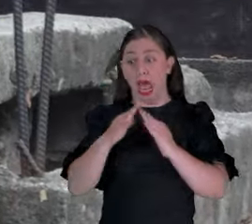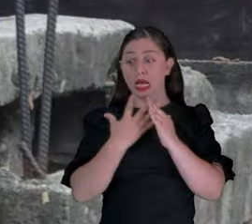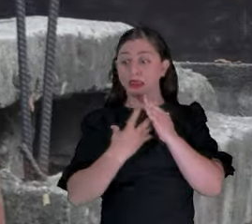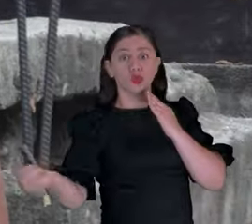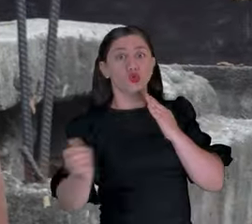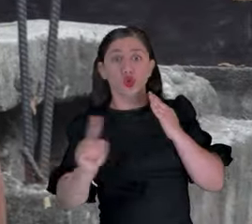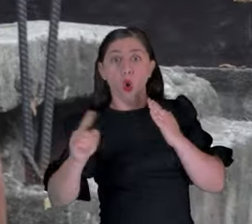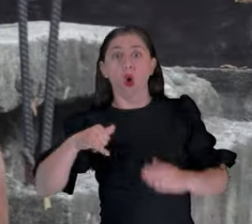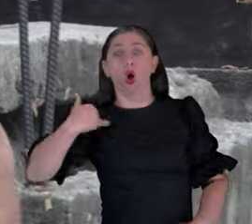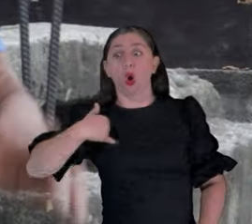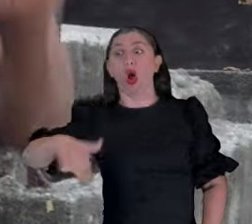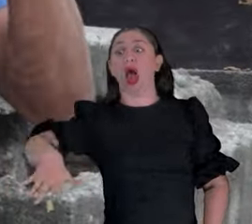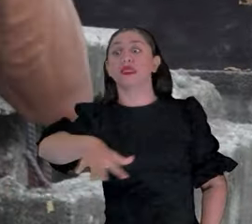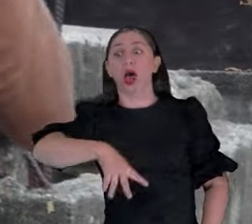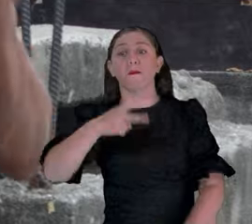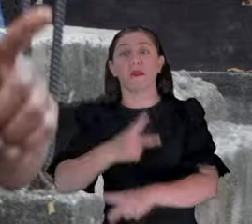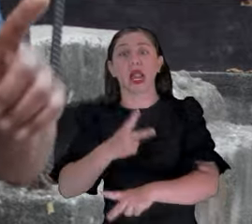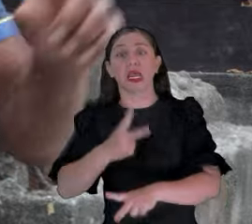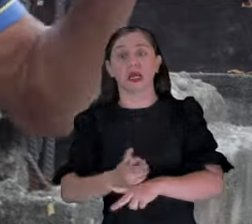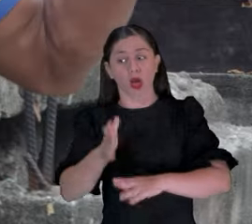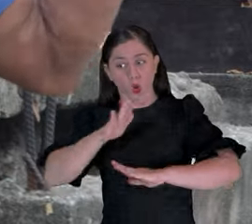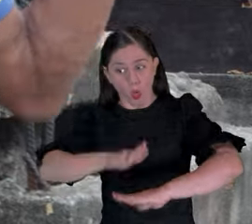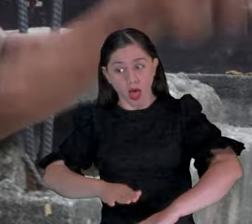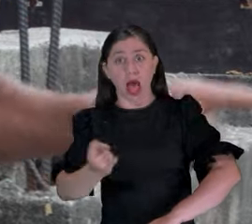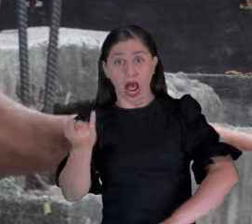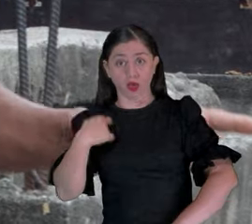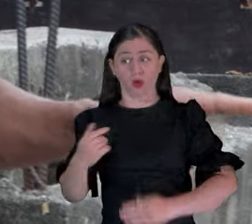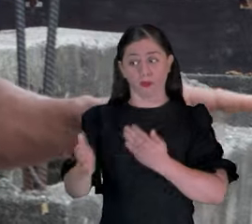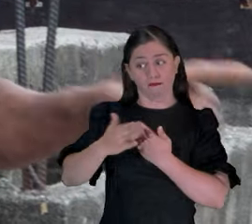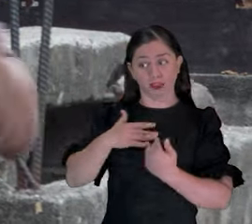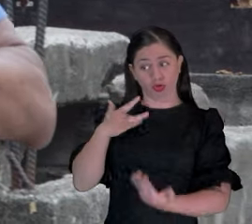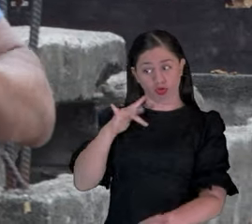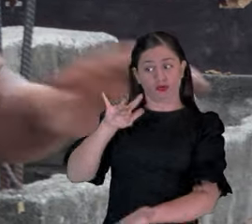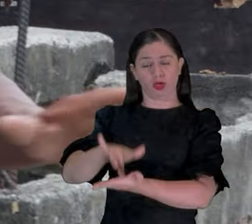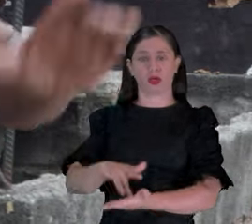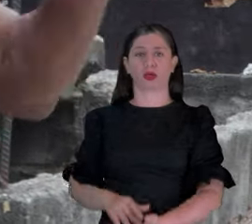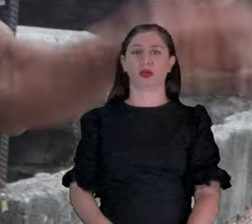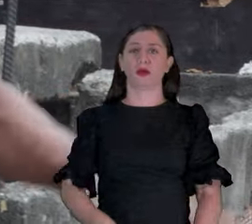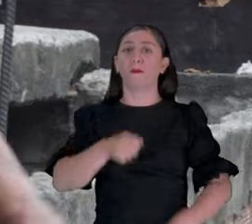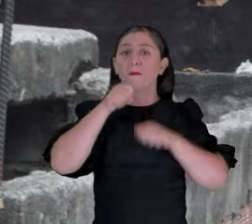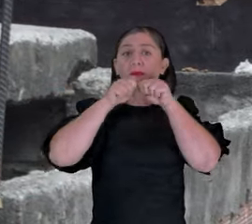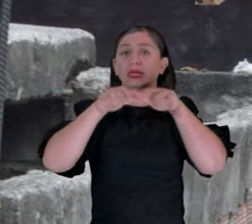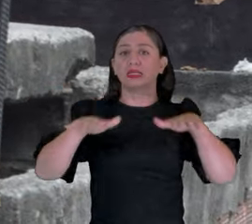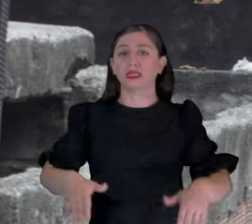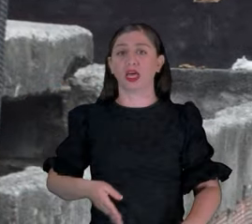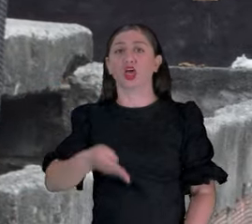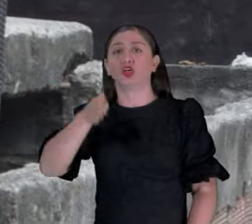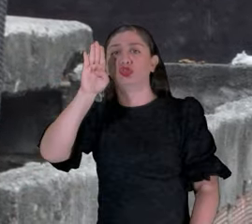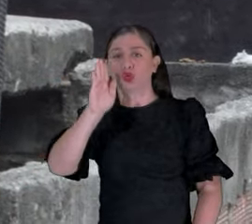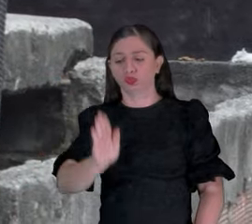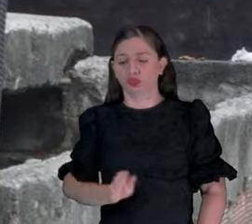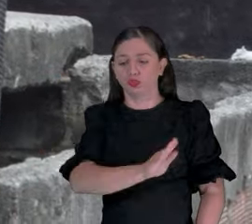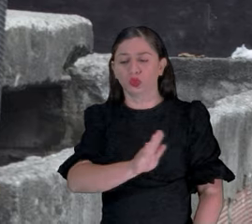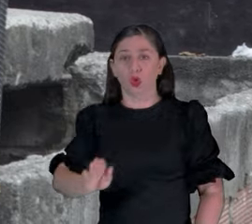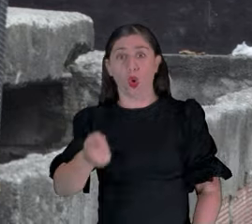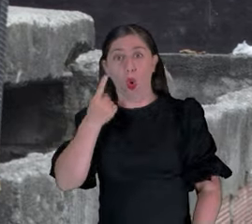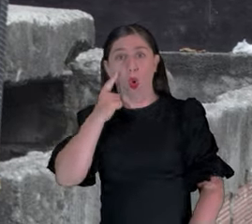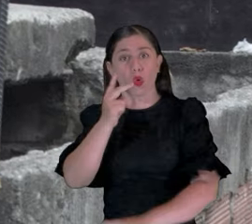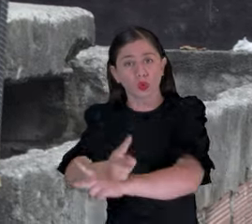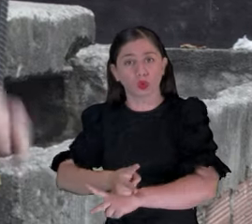Hola muchacha, ¿cómo están? Vea, no se vayan a salir de ahí hasta que esos diablos se calmen. Cualquier cosa me llaman y yo voy por ustedes, ¿oyeron? Bueno, la